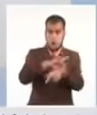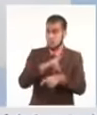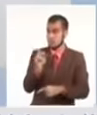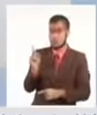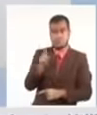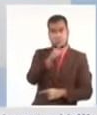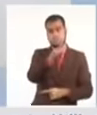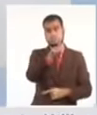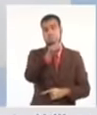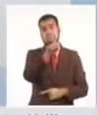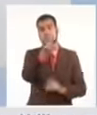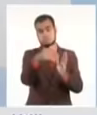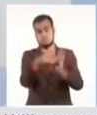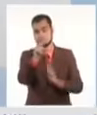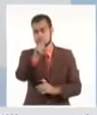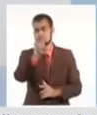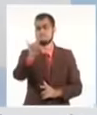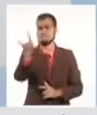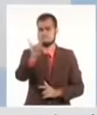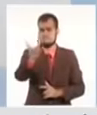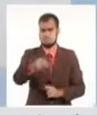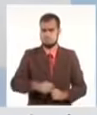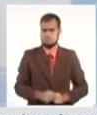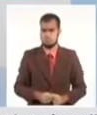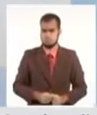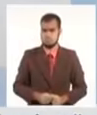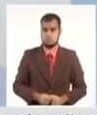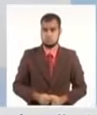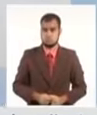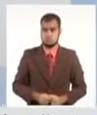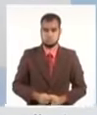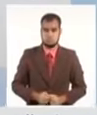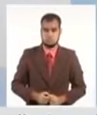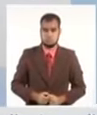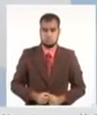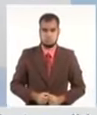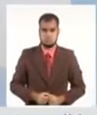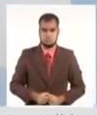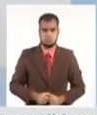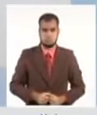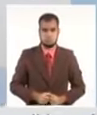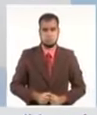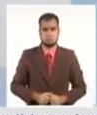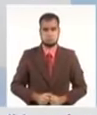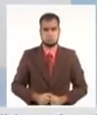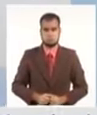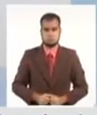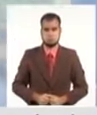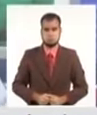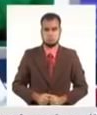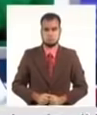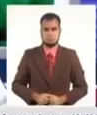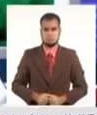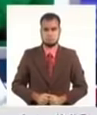1.199, que es el 17% de todos los diagnosticados ayer.